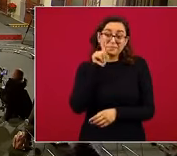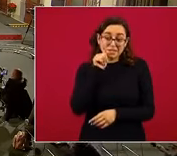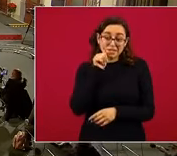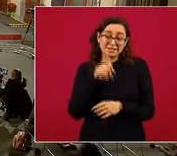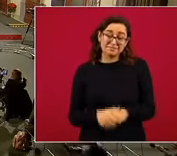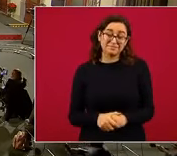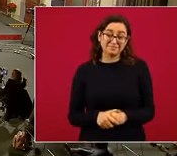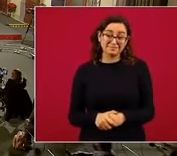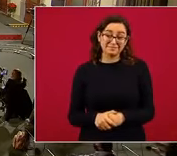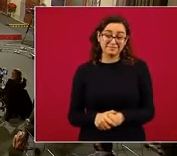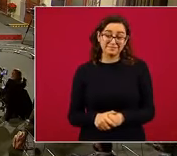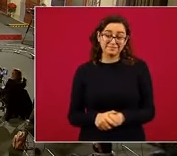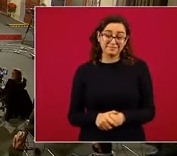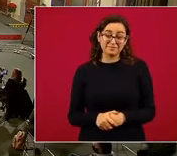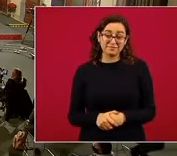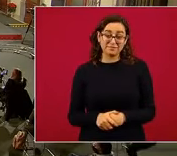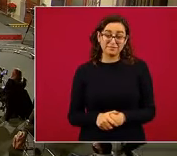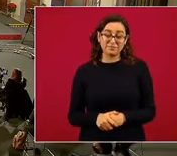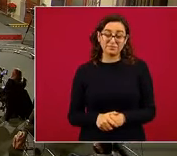usted.